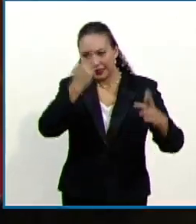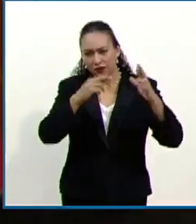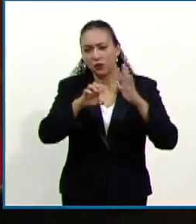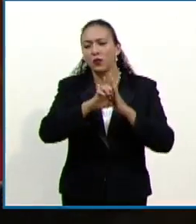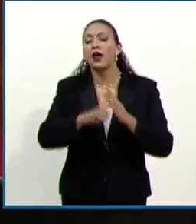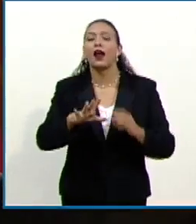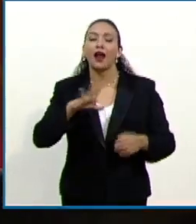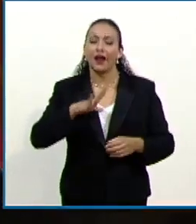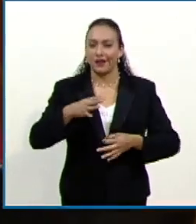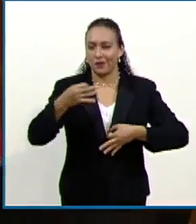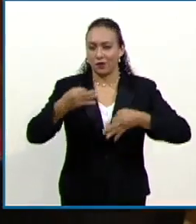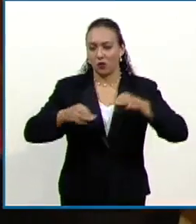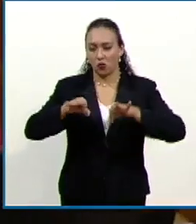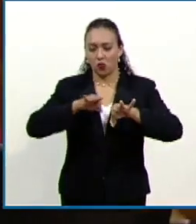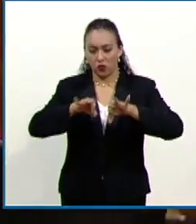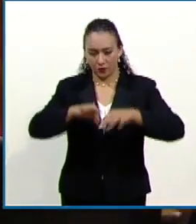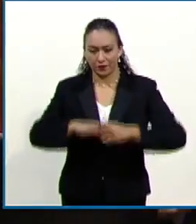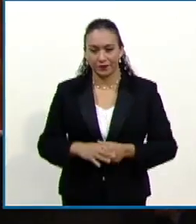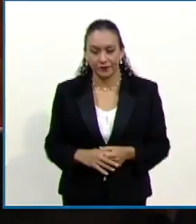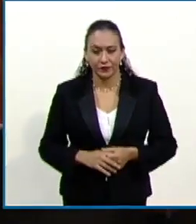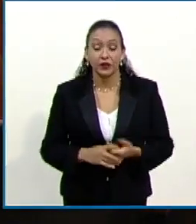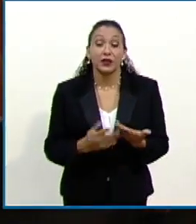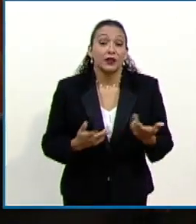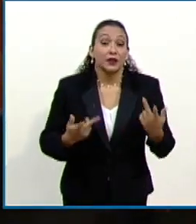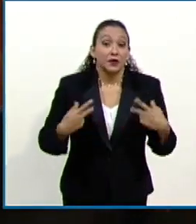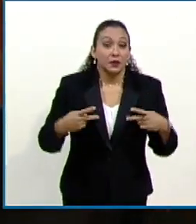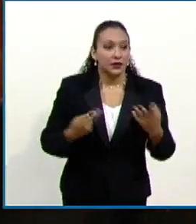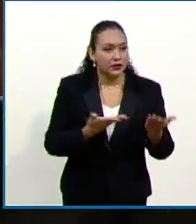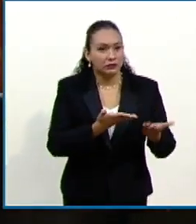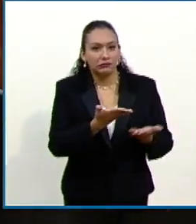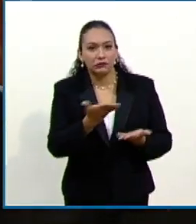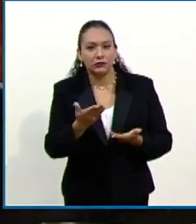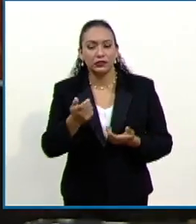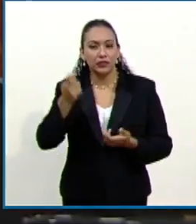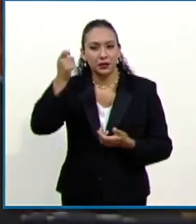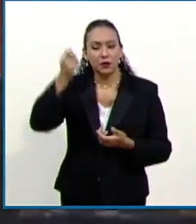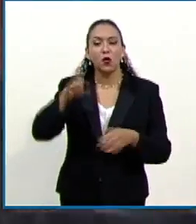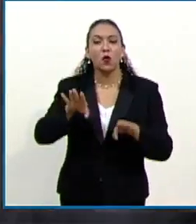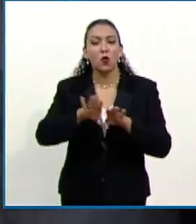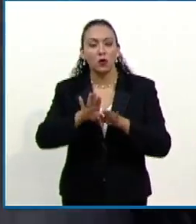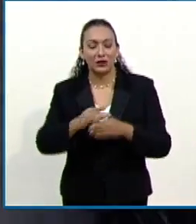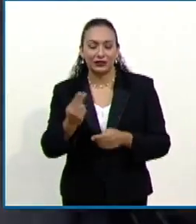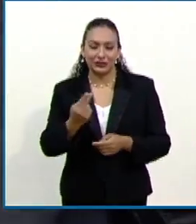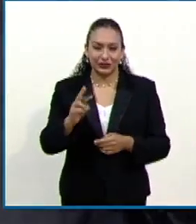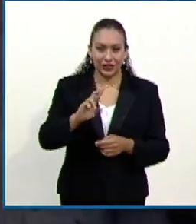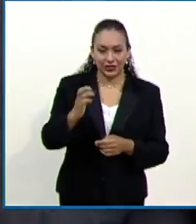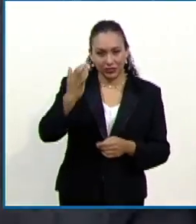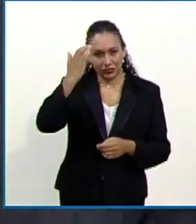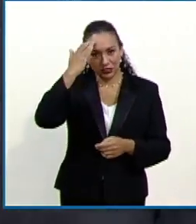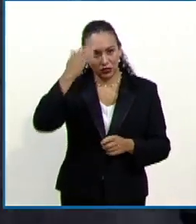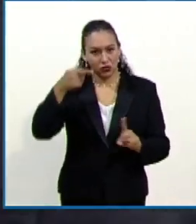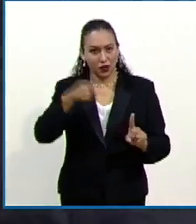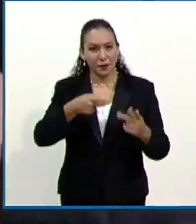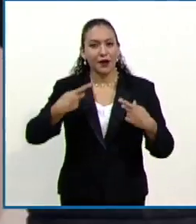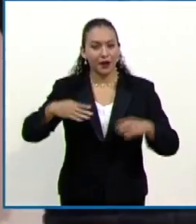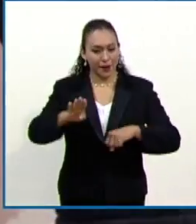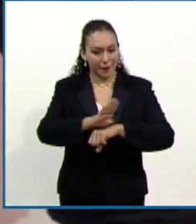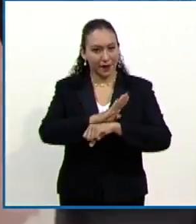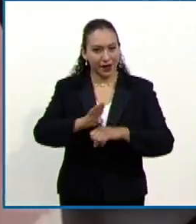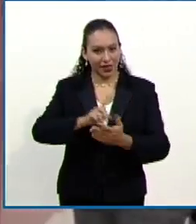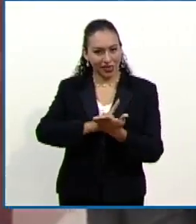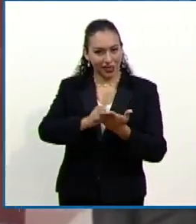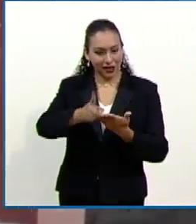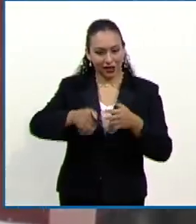laboral cuando concurren como únicas prestaciones demandadas el reconocimiento de la calidad de beneficiario de los